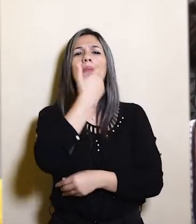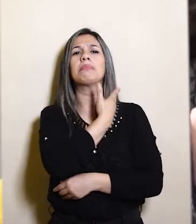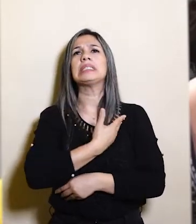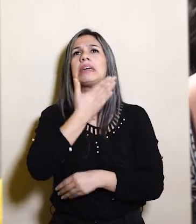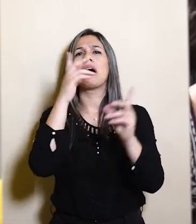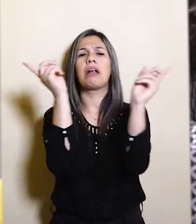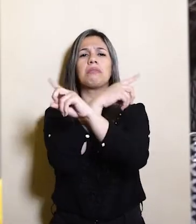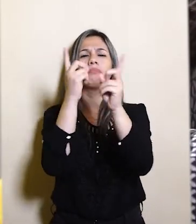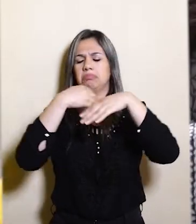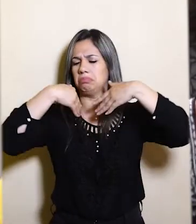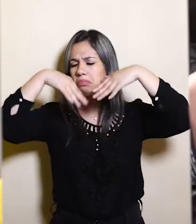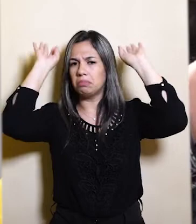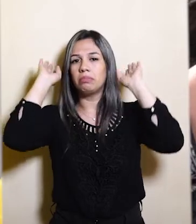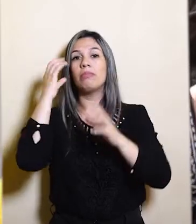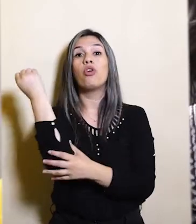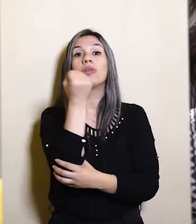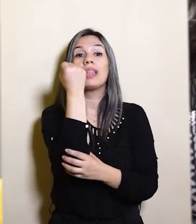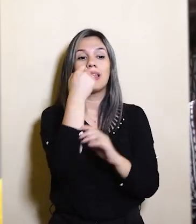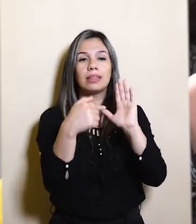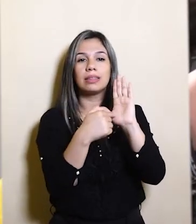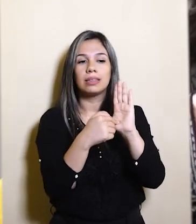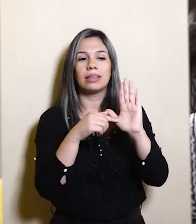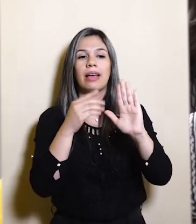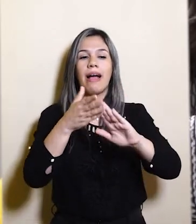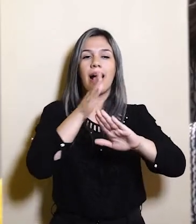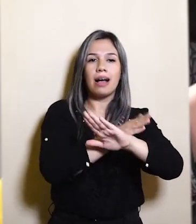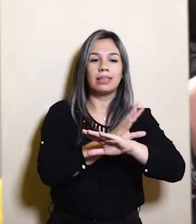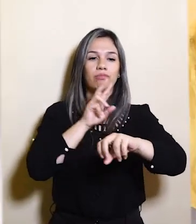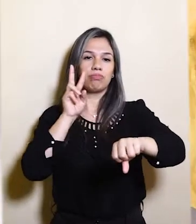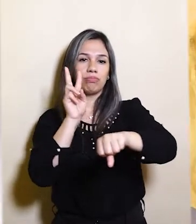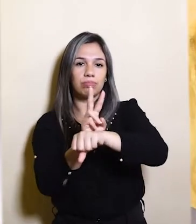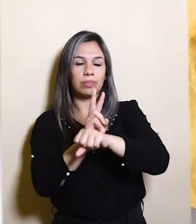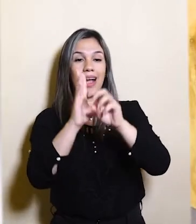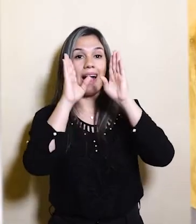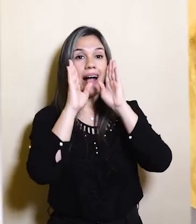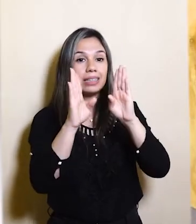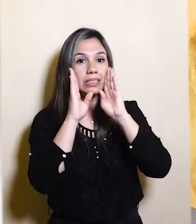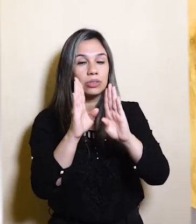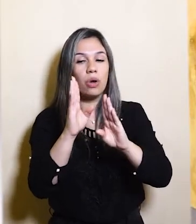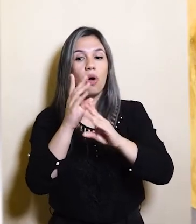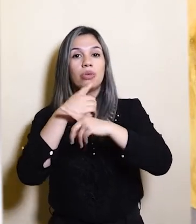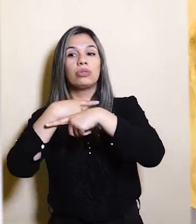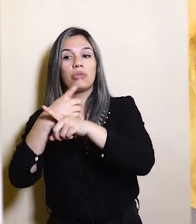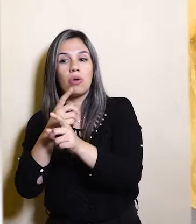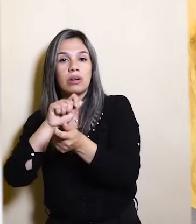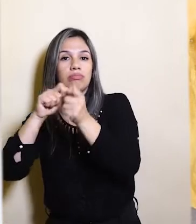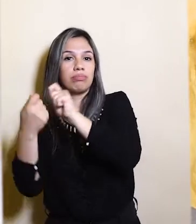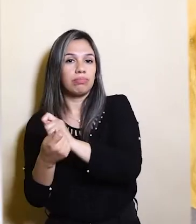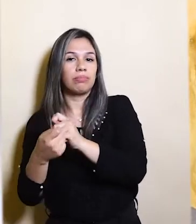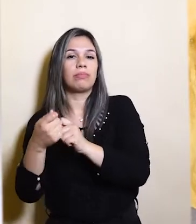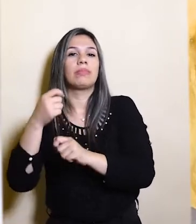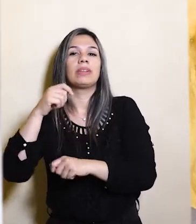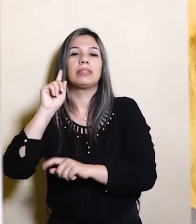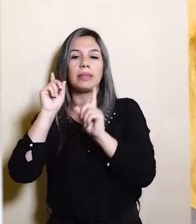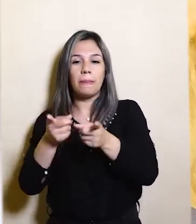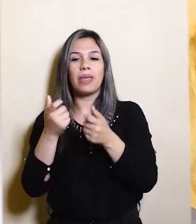del Estado, las instituciones del Estado, prevenir, atender, reparar y garantizar el acceso a la justicia de